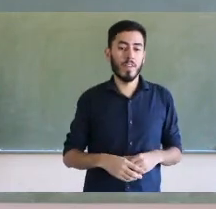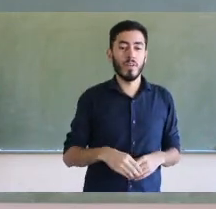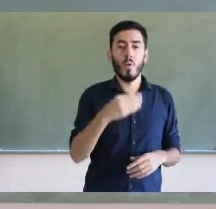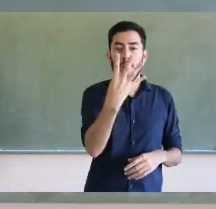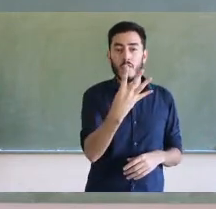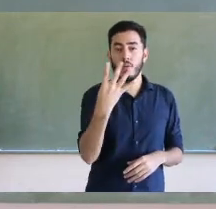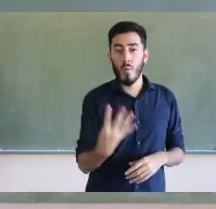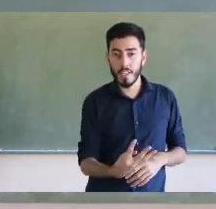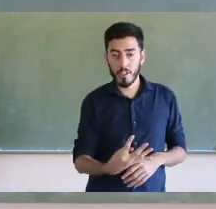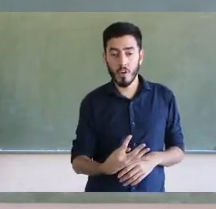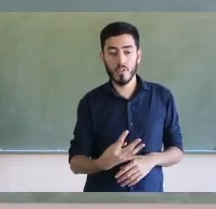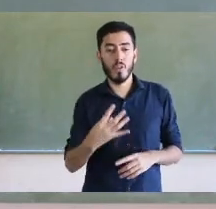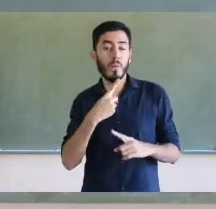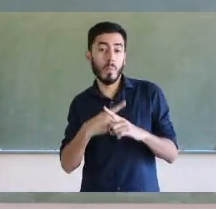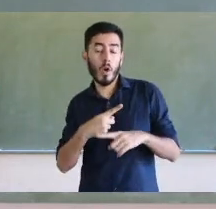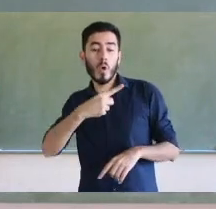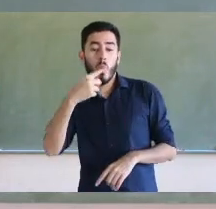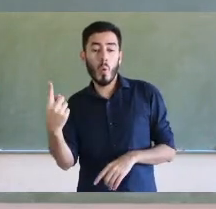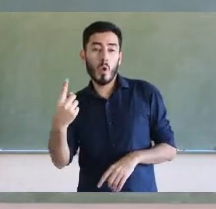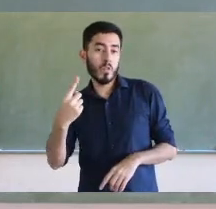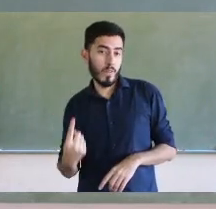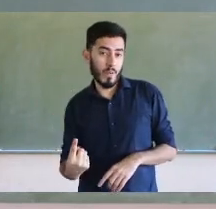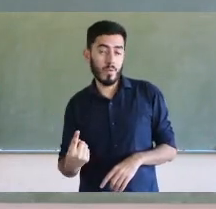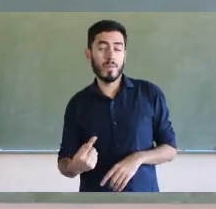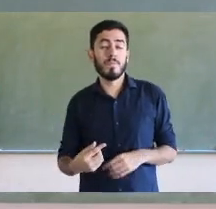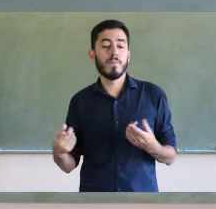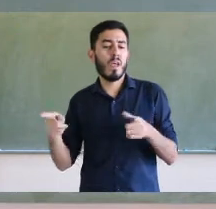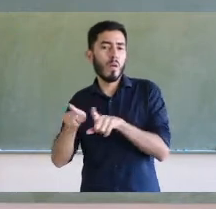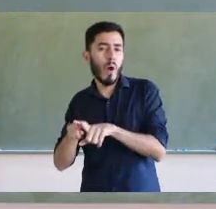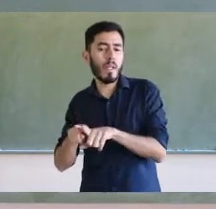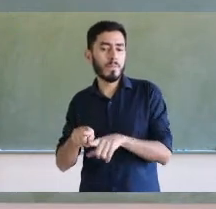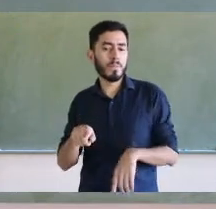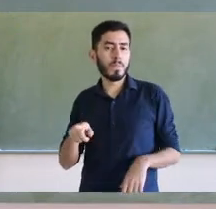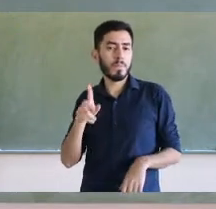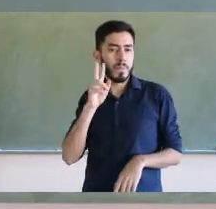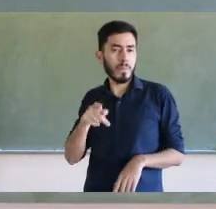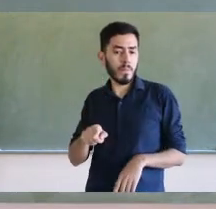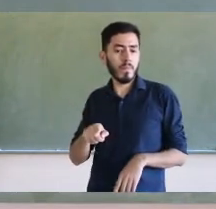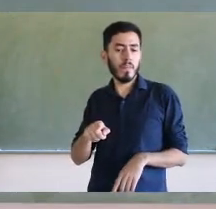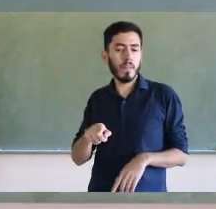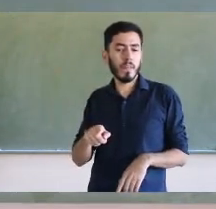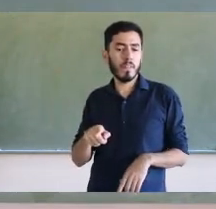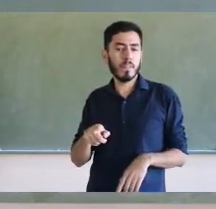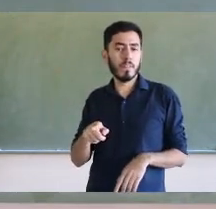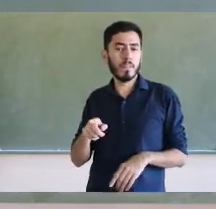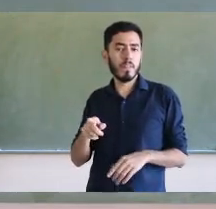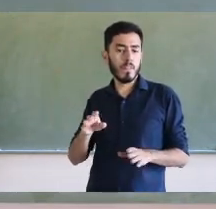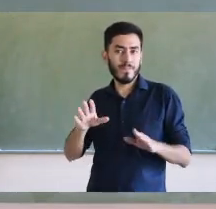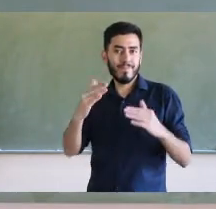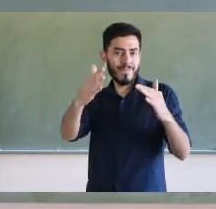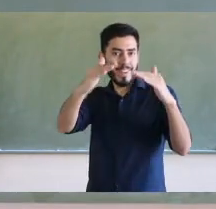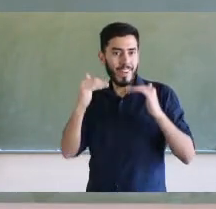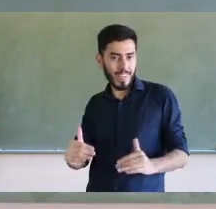quedaron. 4 cuarto y 1 sobre 1. Fíjense que cuando volvimos a dejar en blanco